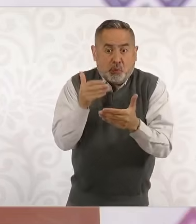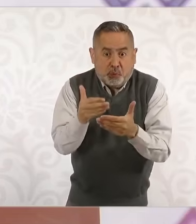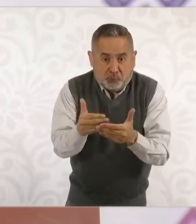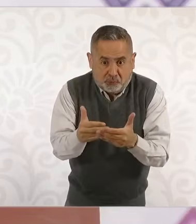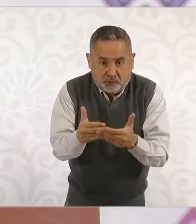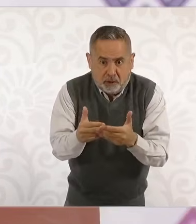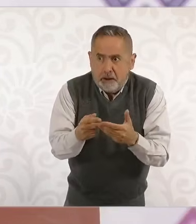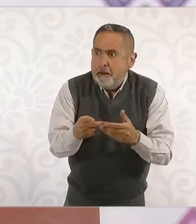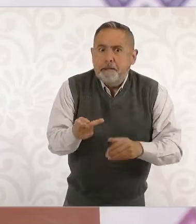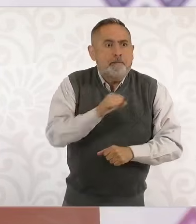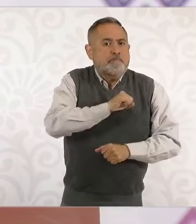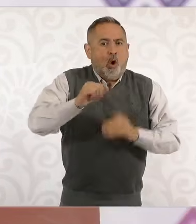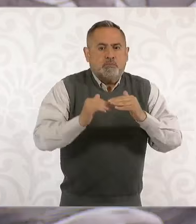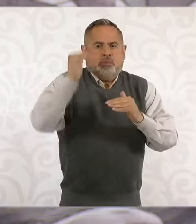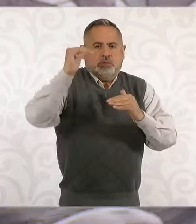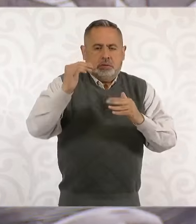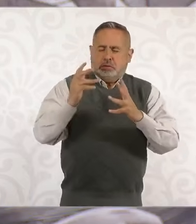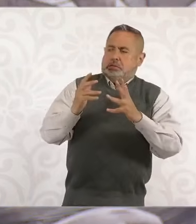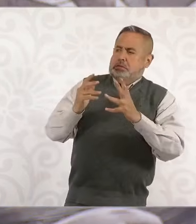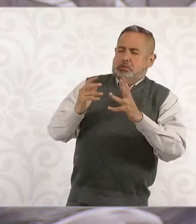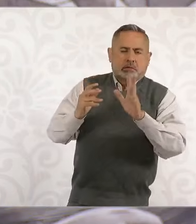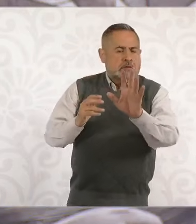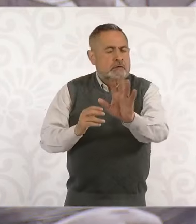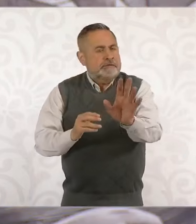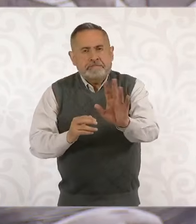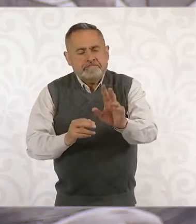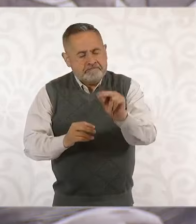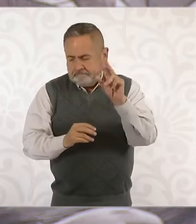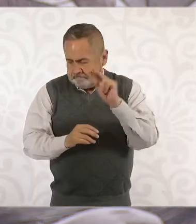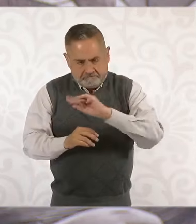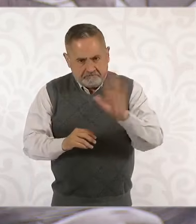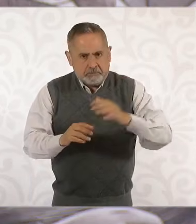preventa. Entonces, en términos